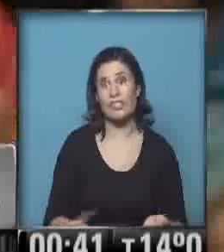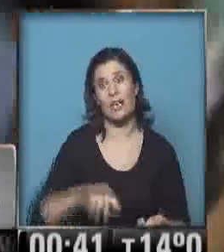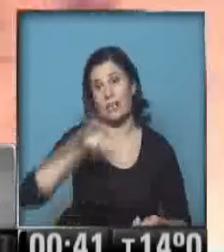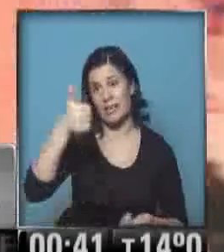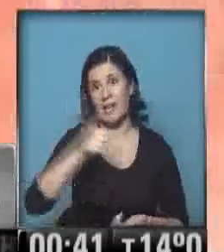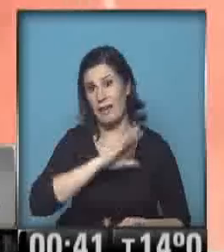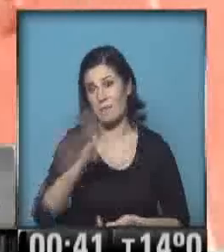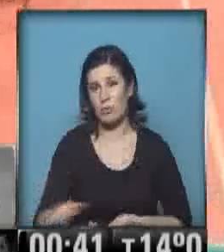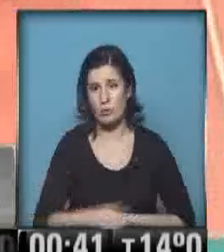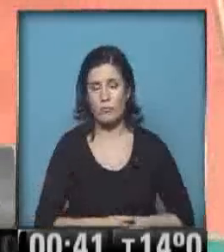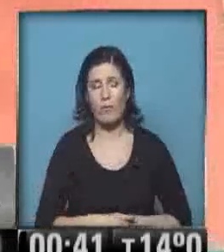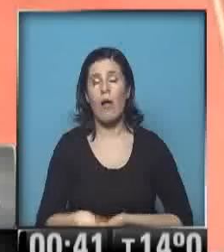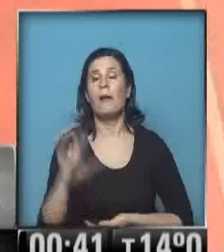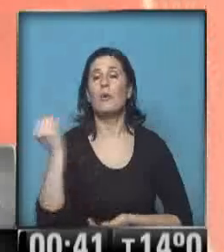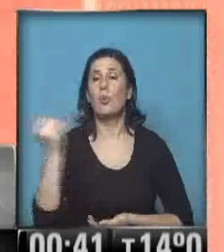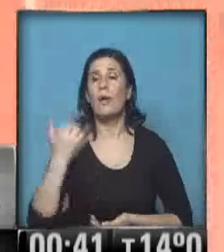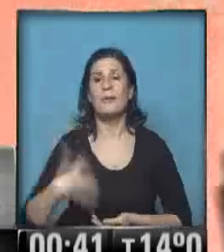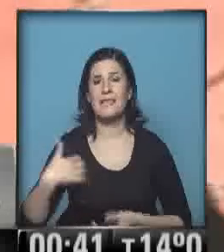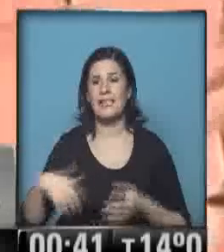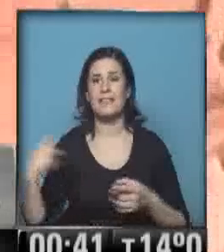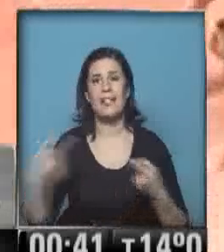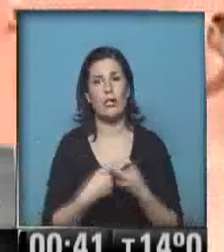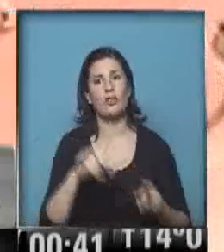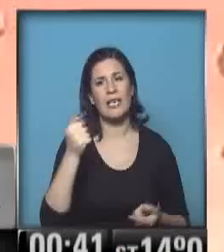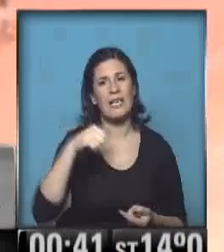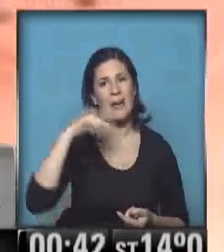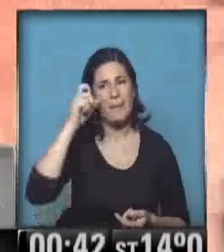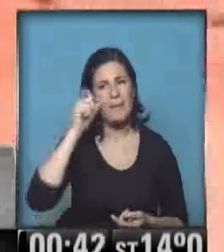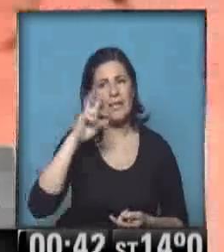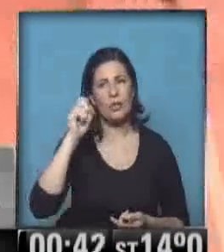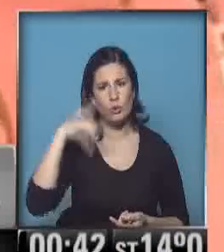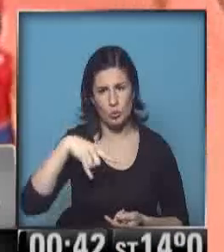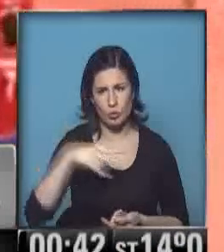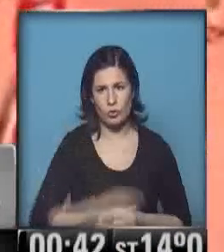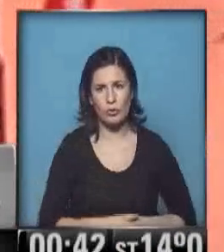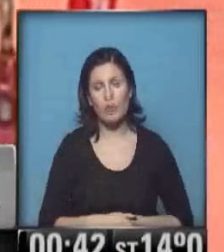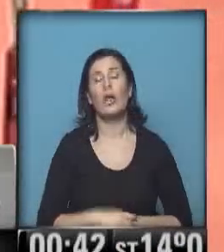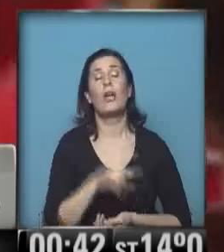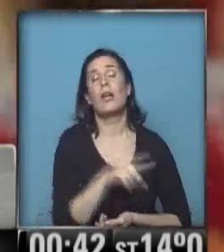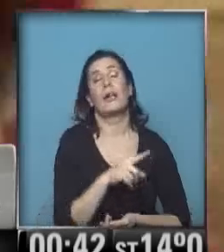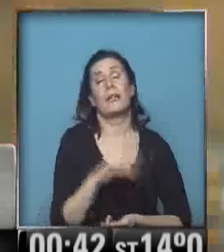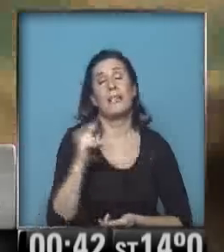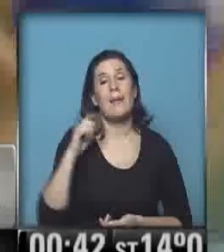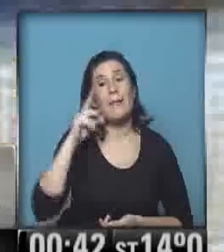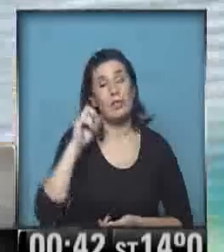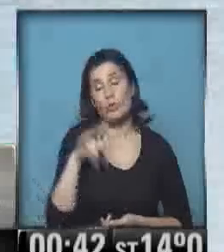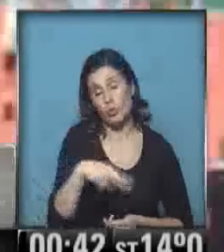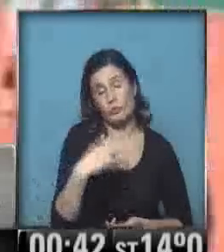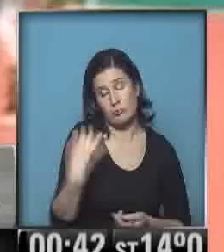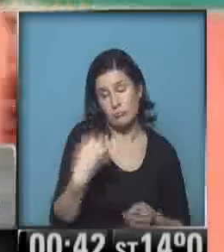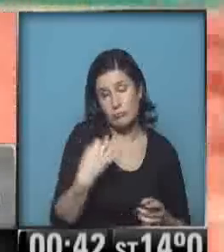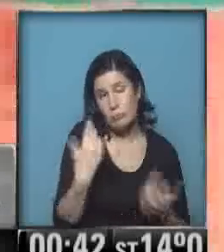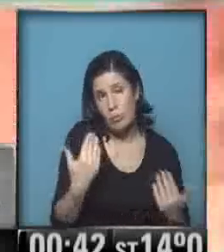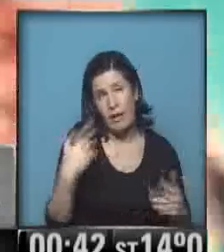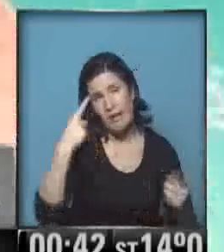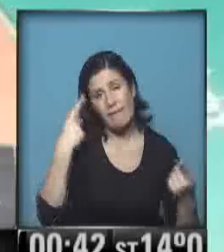El jueves Argentina va a estar enfrentando a Camerún, que es un rival que, si bien Argentina puede hacerle partido, es un rival muy